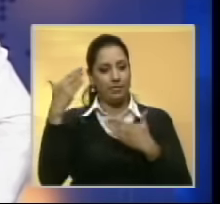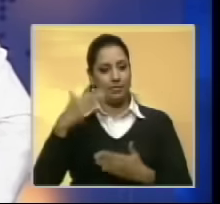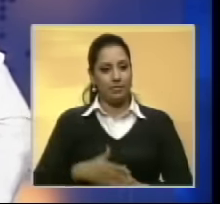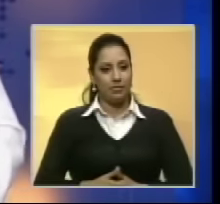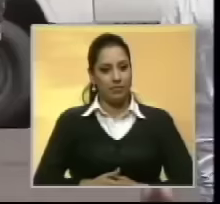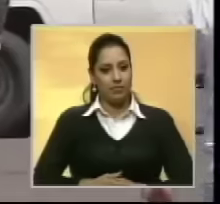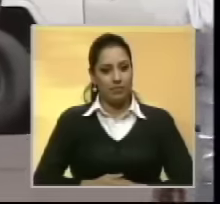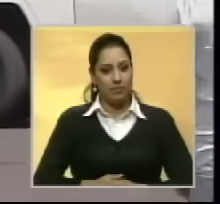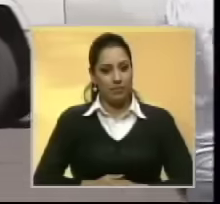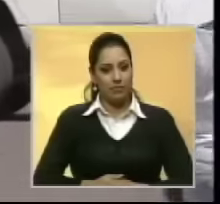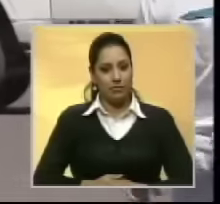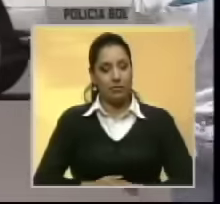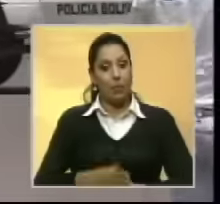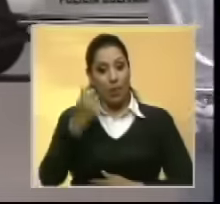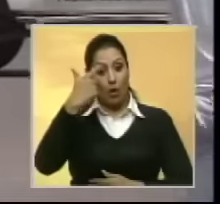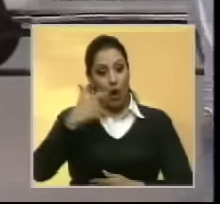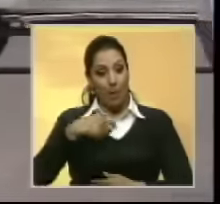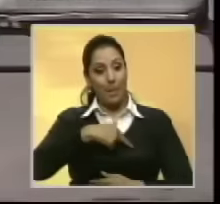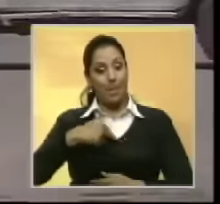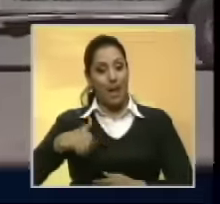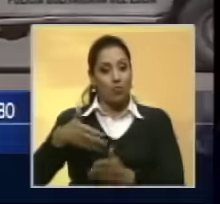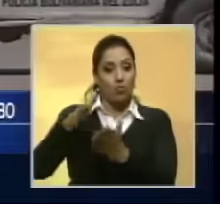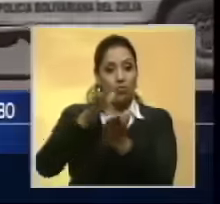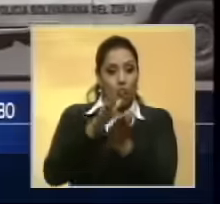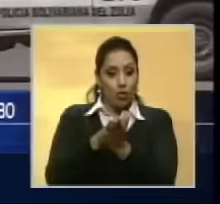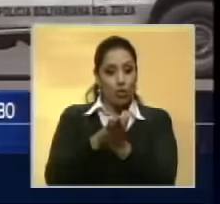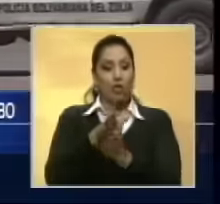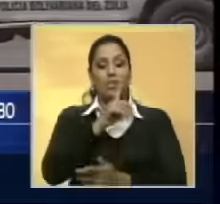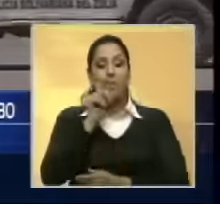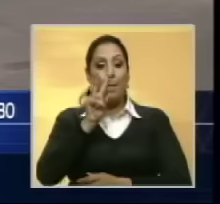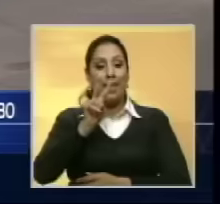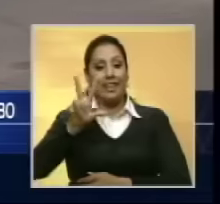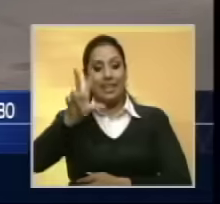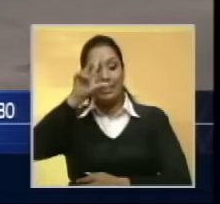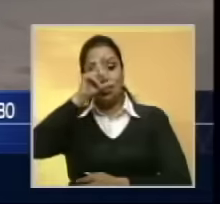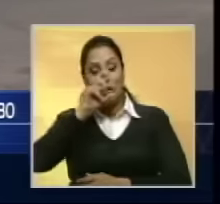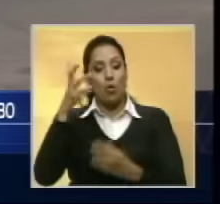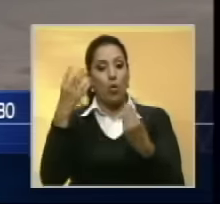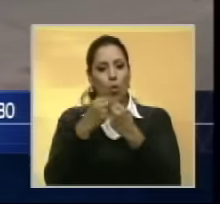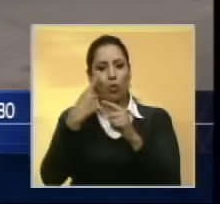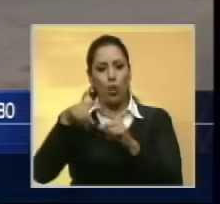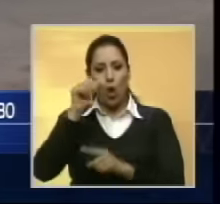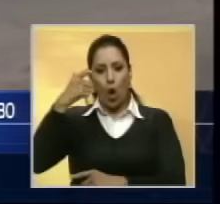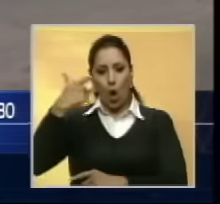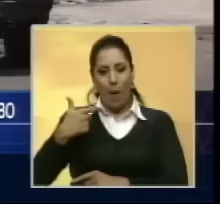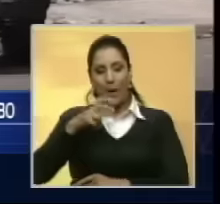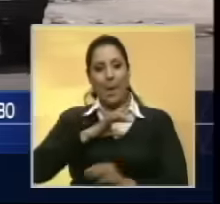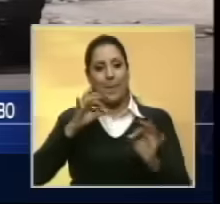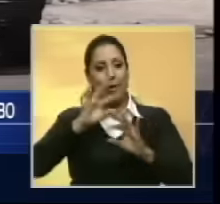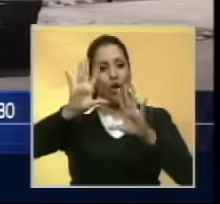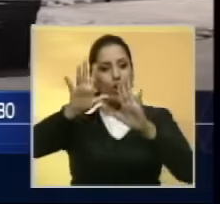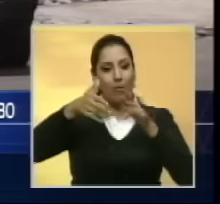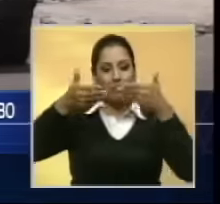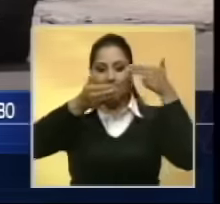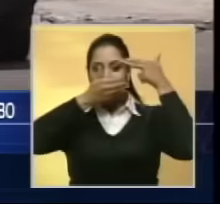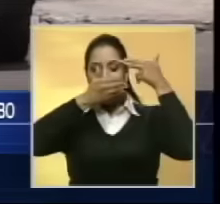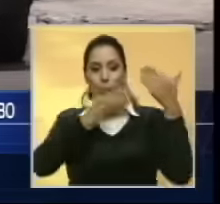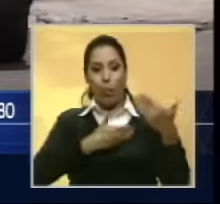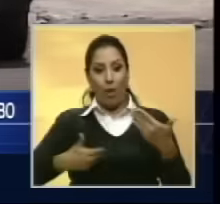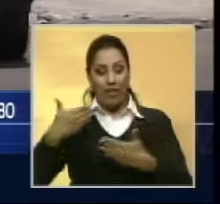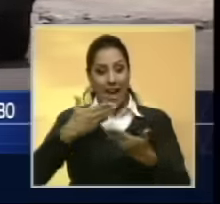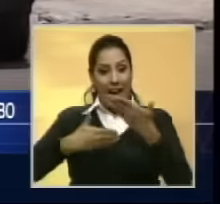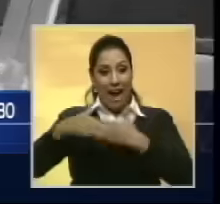información. El fallecido Reine José García Soto, de 23 años, junto a otro hombre, cometieron el robo y secuestro del dueño de